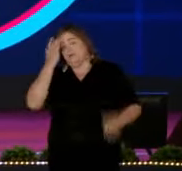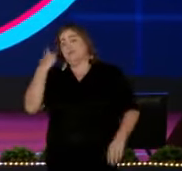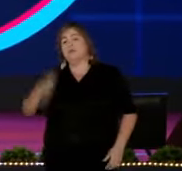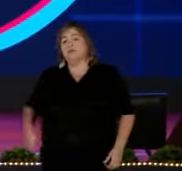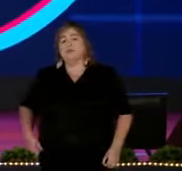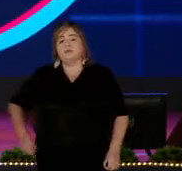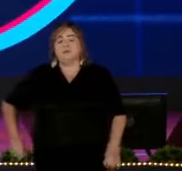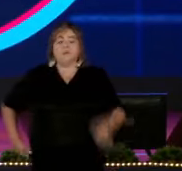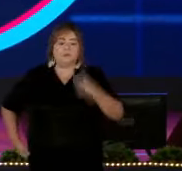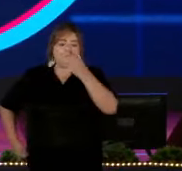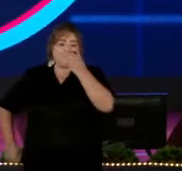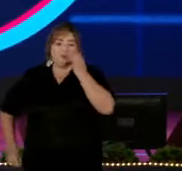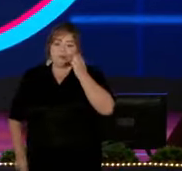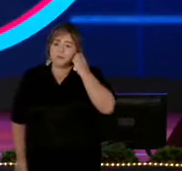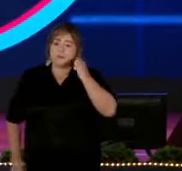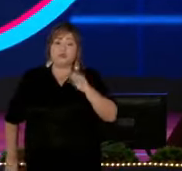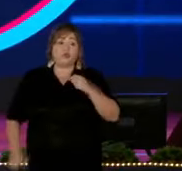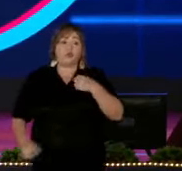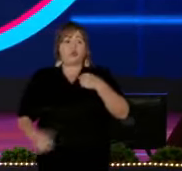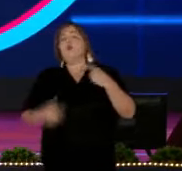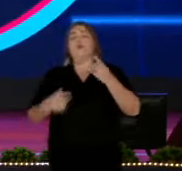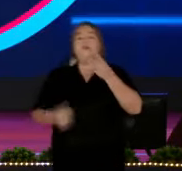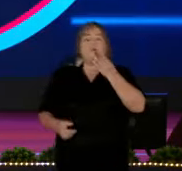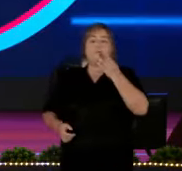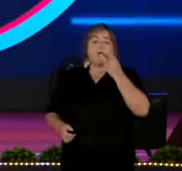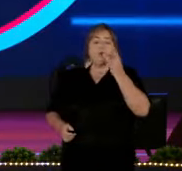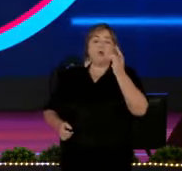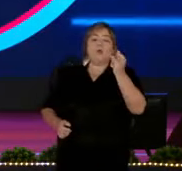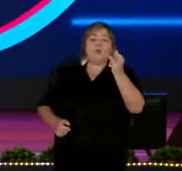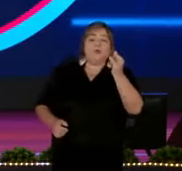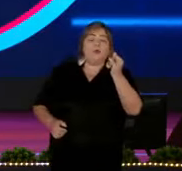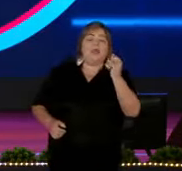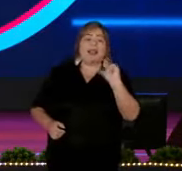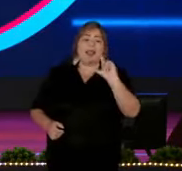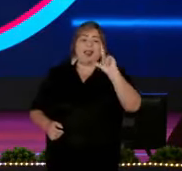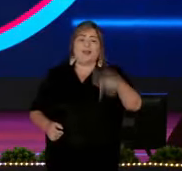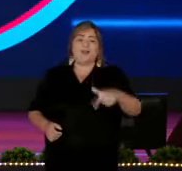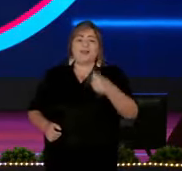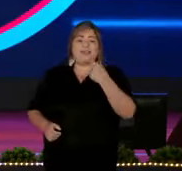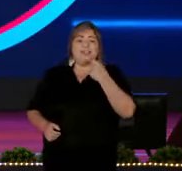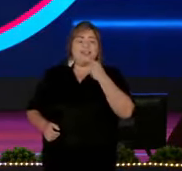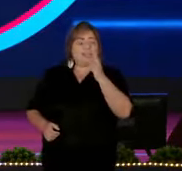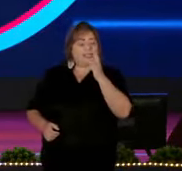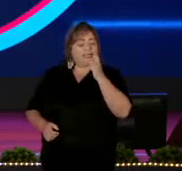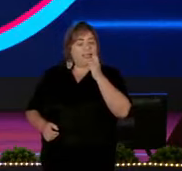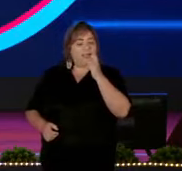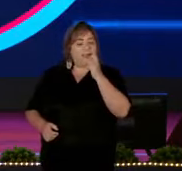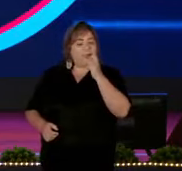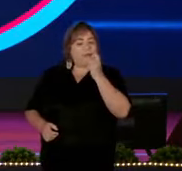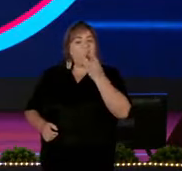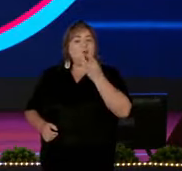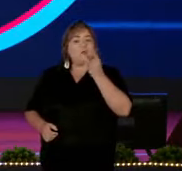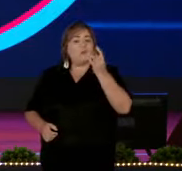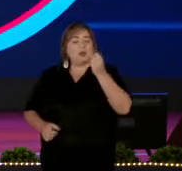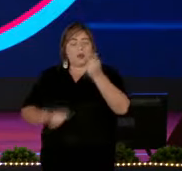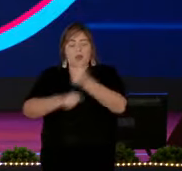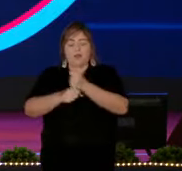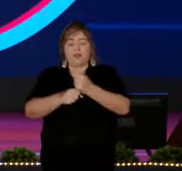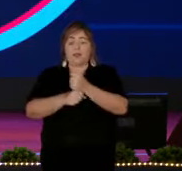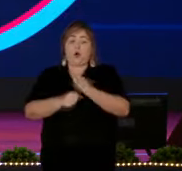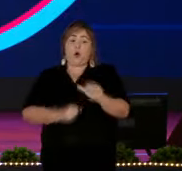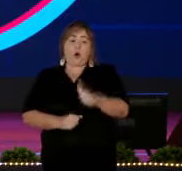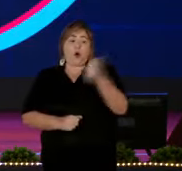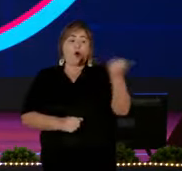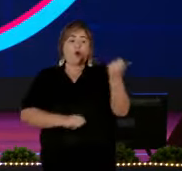Bueno, yo lo pruebo y te doy el insumo después. ¿Cuántos quieren probarlo? Pues será otro día porque